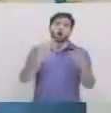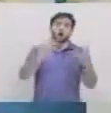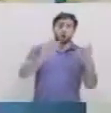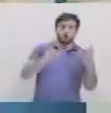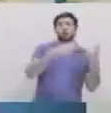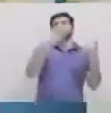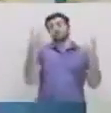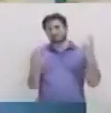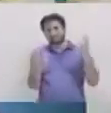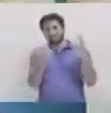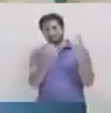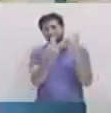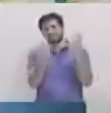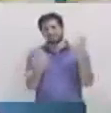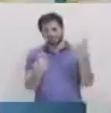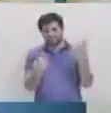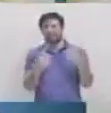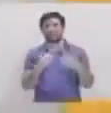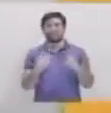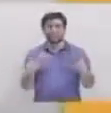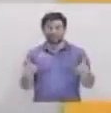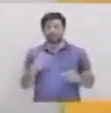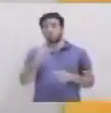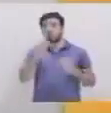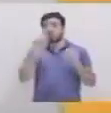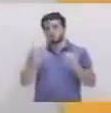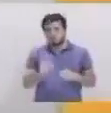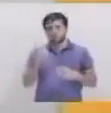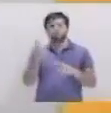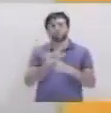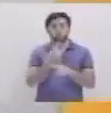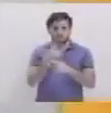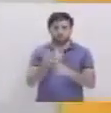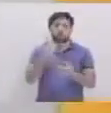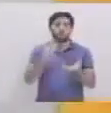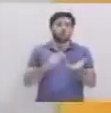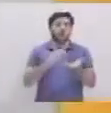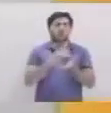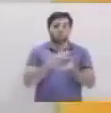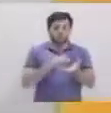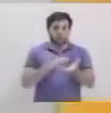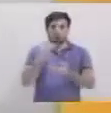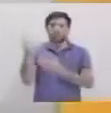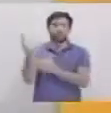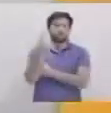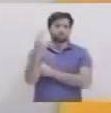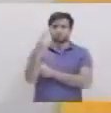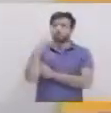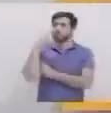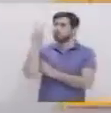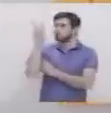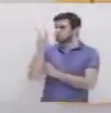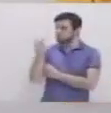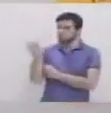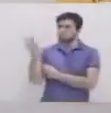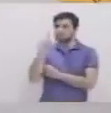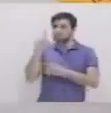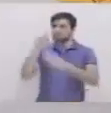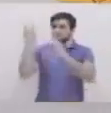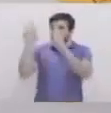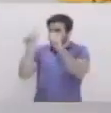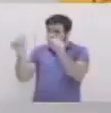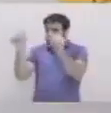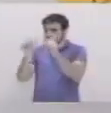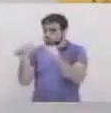recíprocos. Es necesario calculadora científica, es necesario observar estos fenómenos en la naturaleza, y es